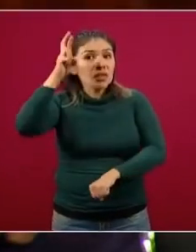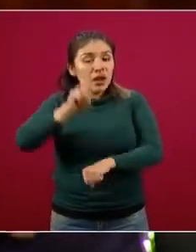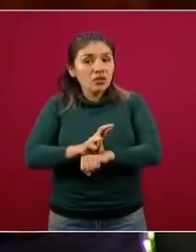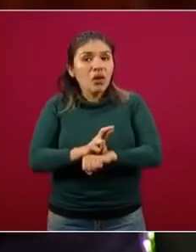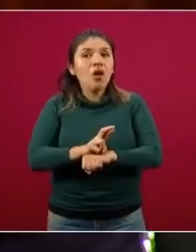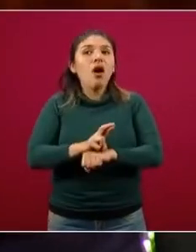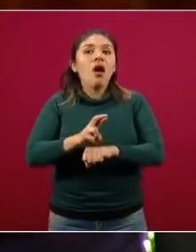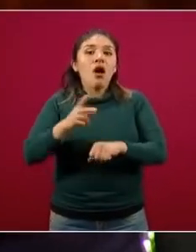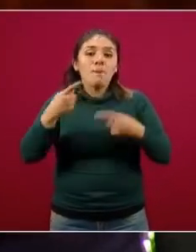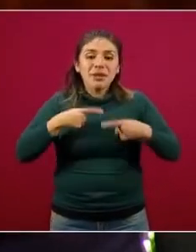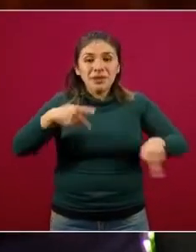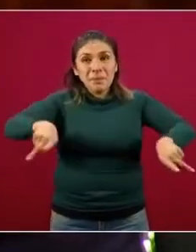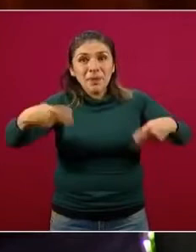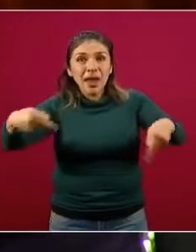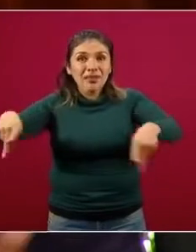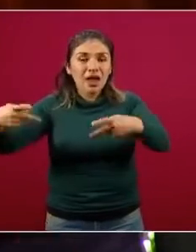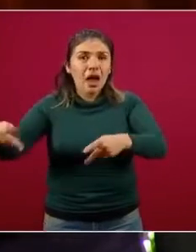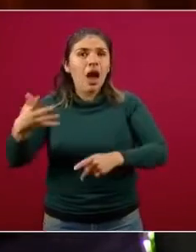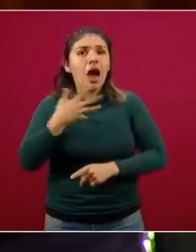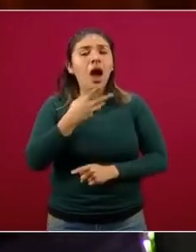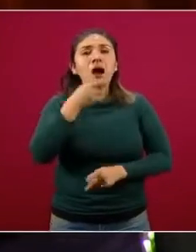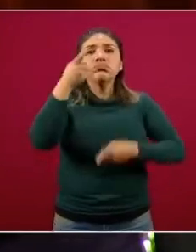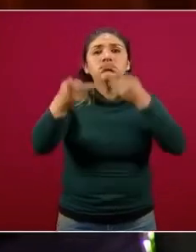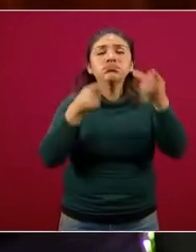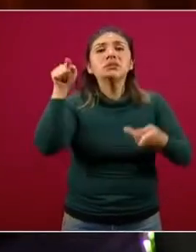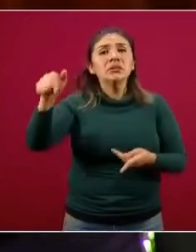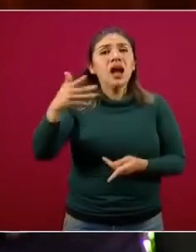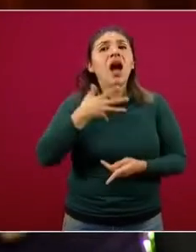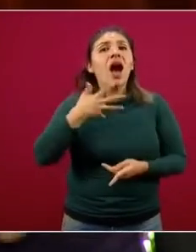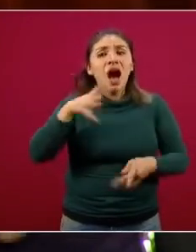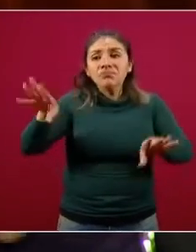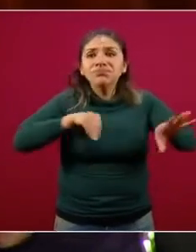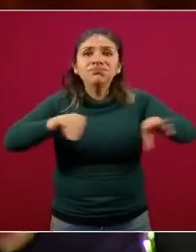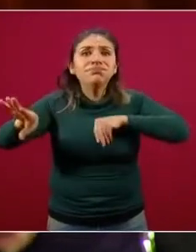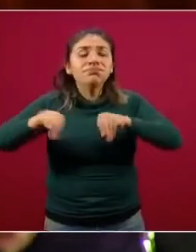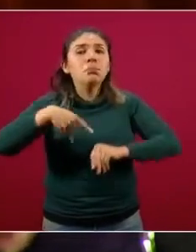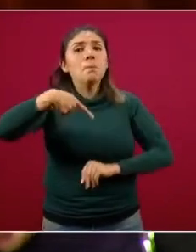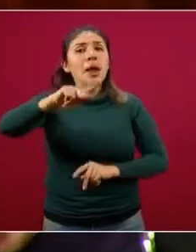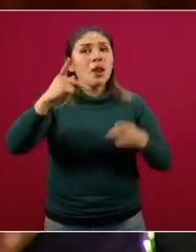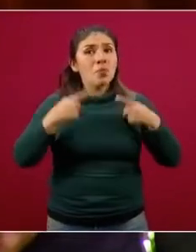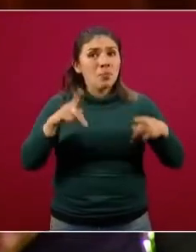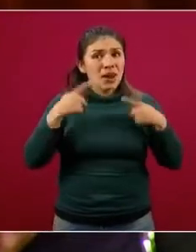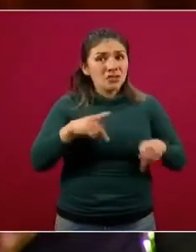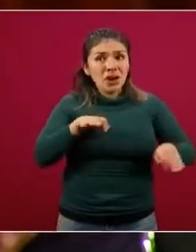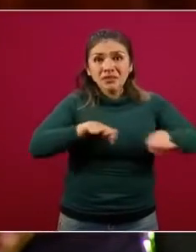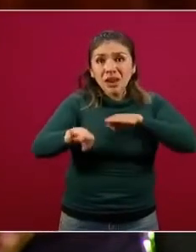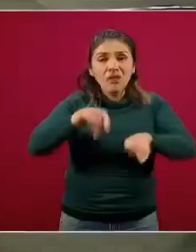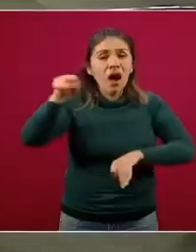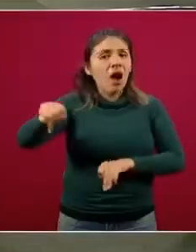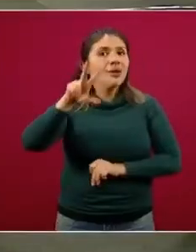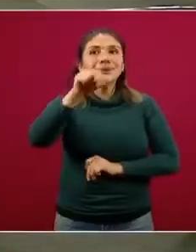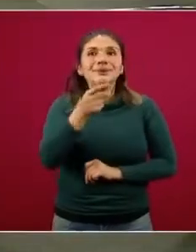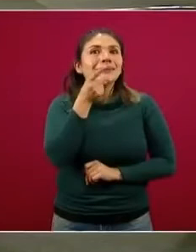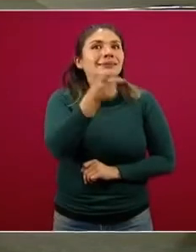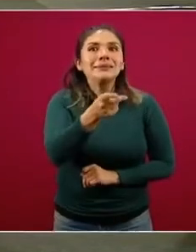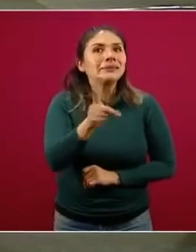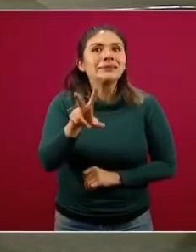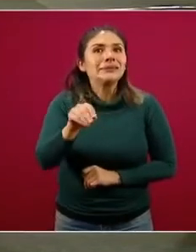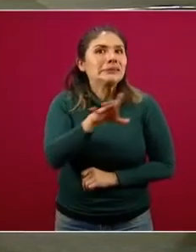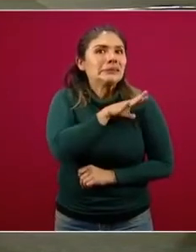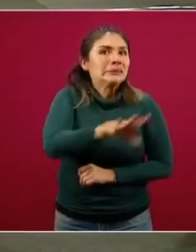hablan de que hay una expansión de contagios, pero los mismos bodegueros no lo expresan por temor a